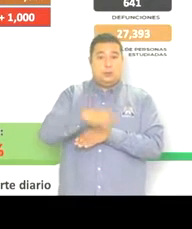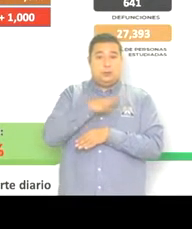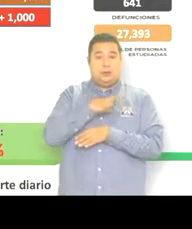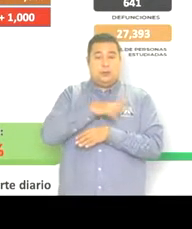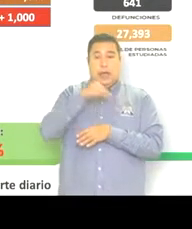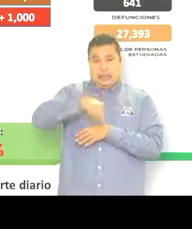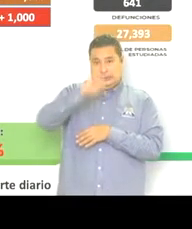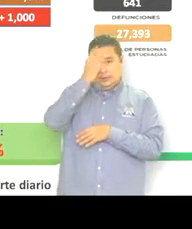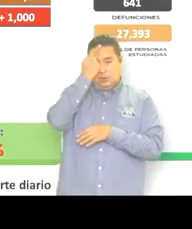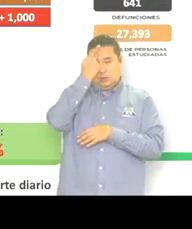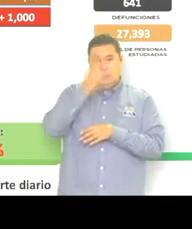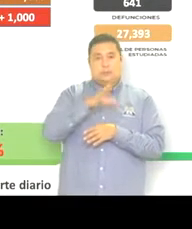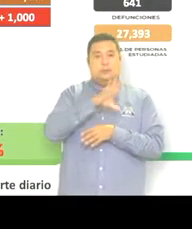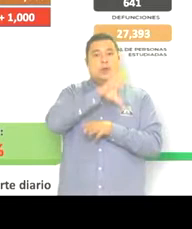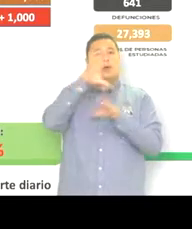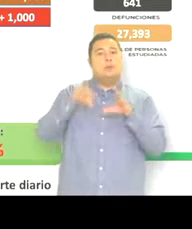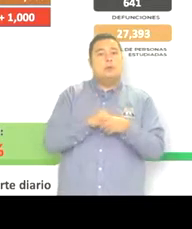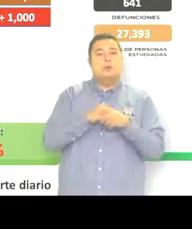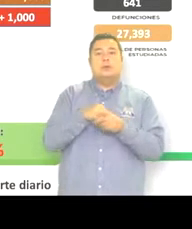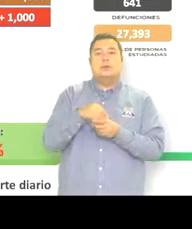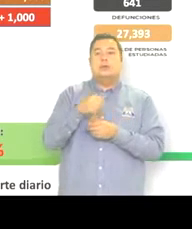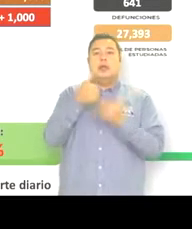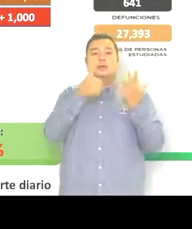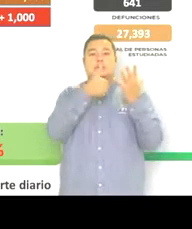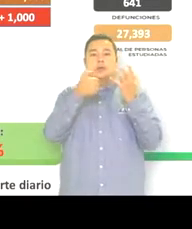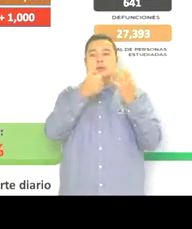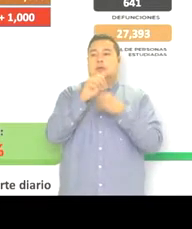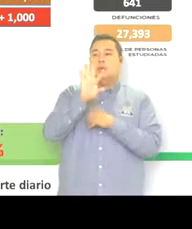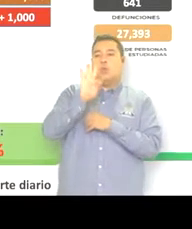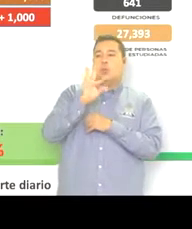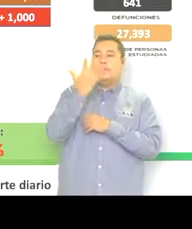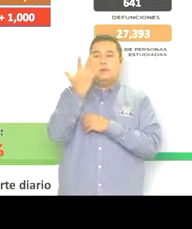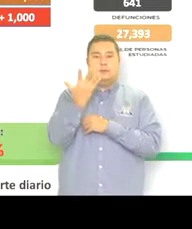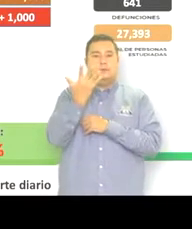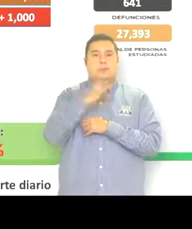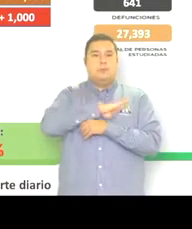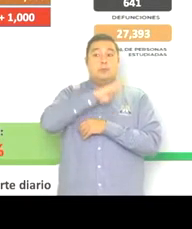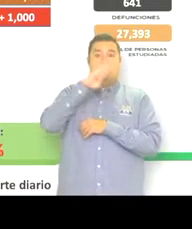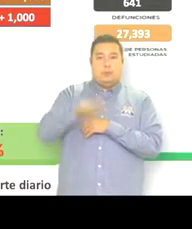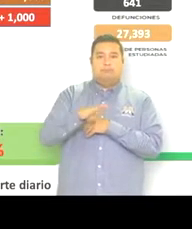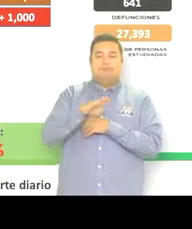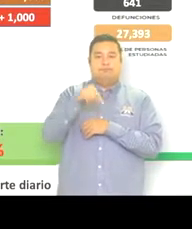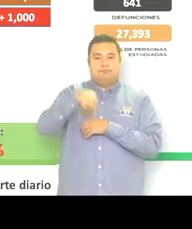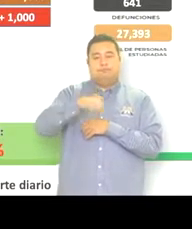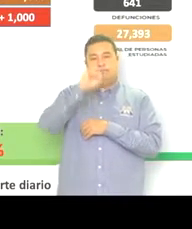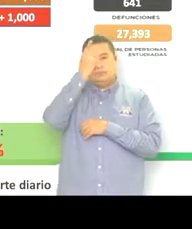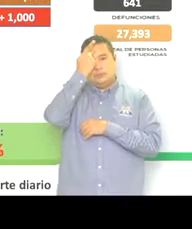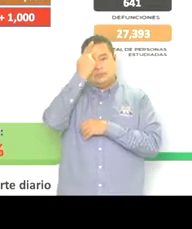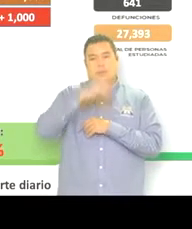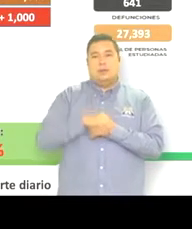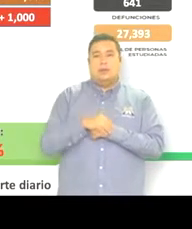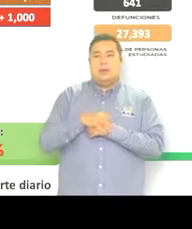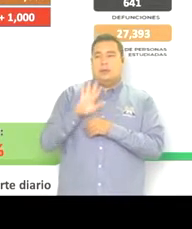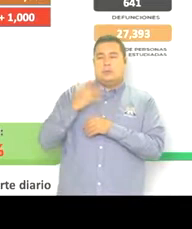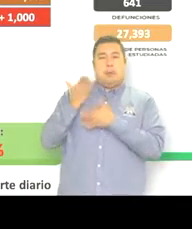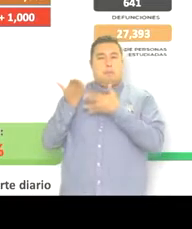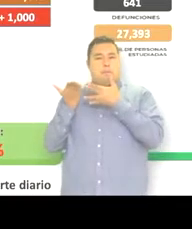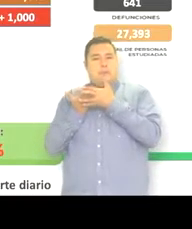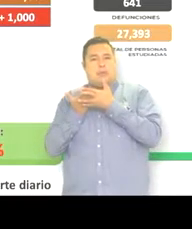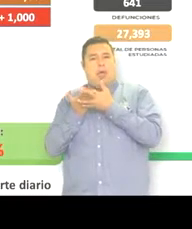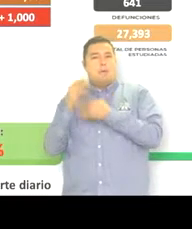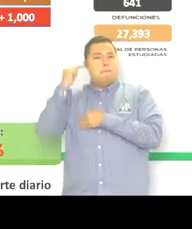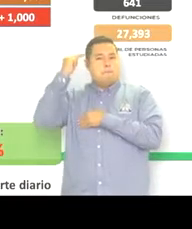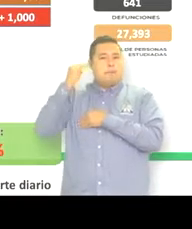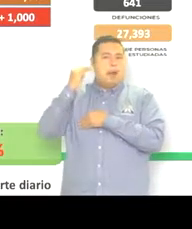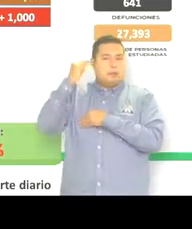tenemos aquí en San Luis Potosí un total de 645 defunciones acumuladas desde mediados de